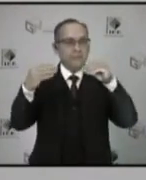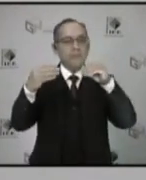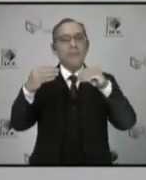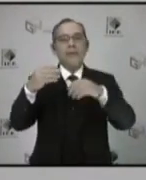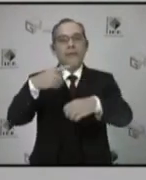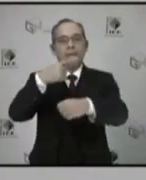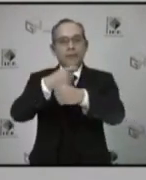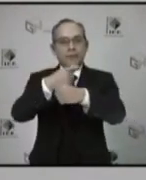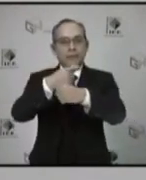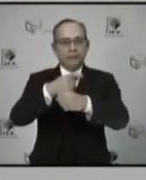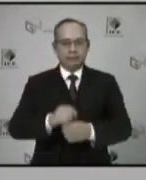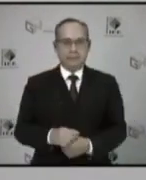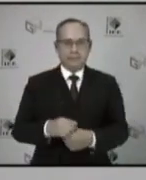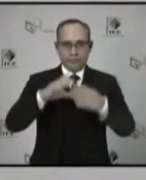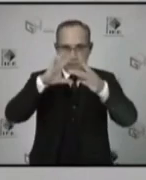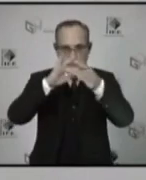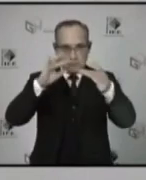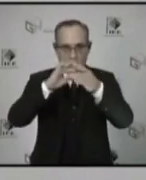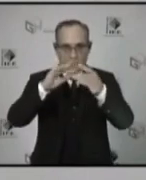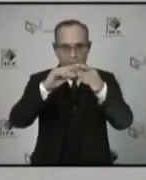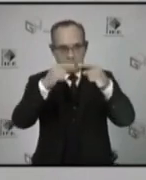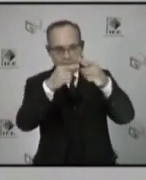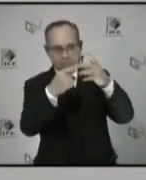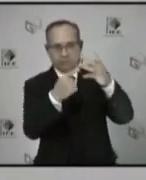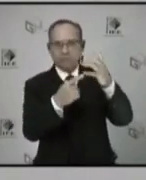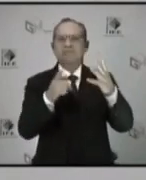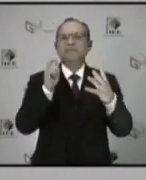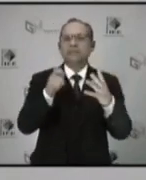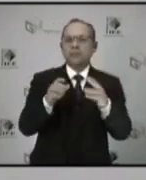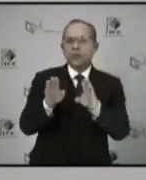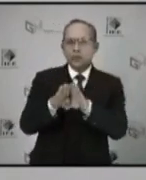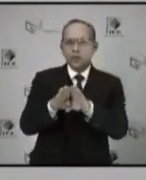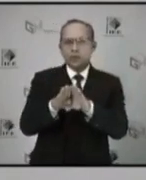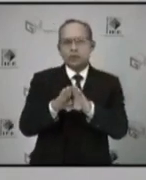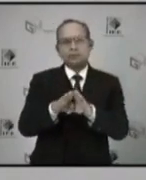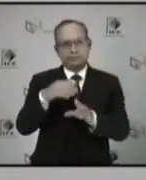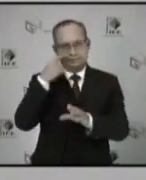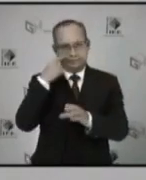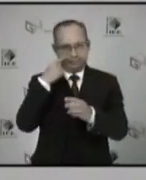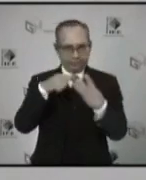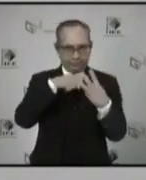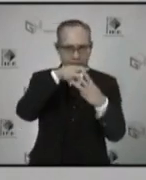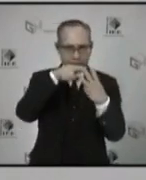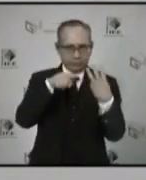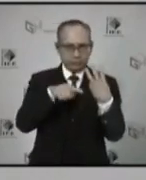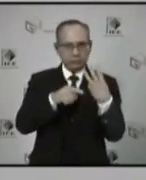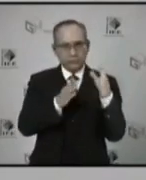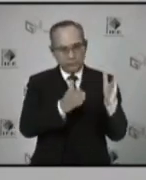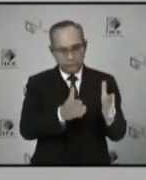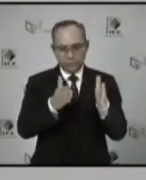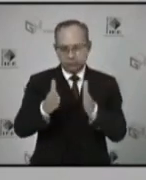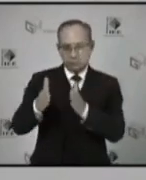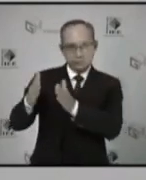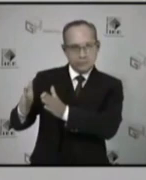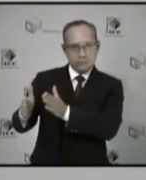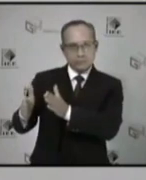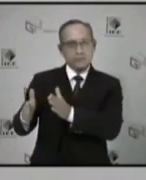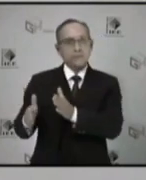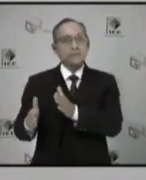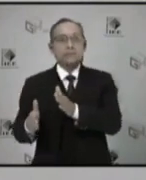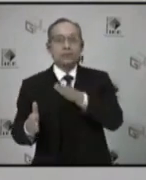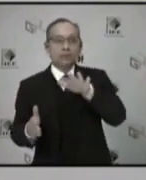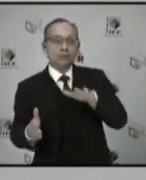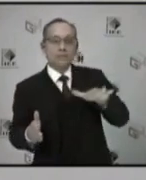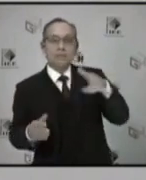explicar en qué consiste el formato. Hay tres bloques de participación en los que se debatirán tres temas, elegidos por los ciudadanos,